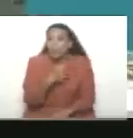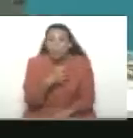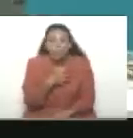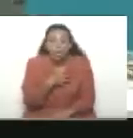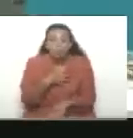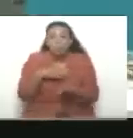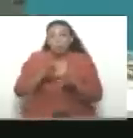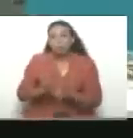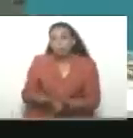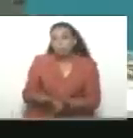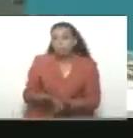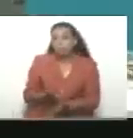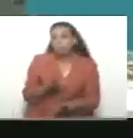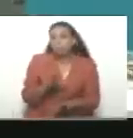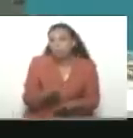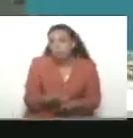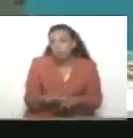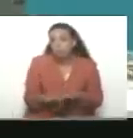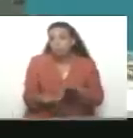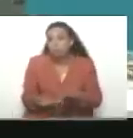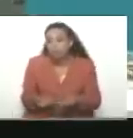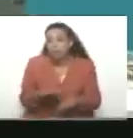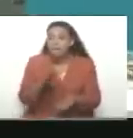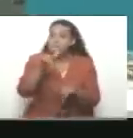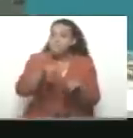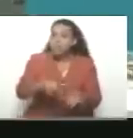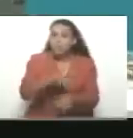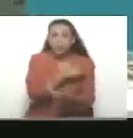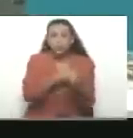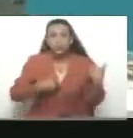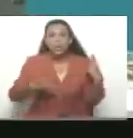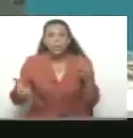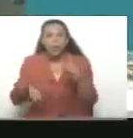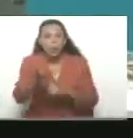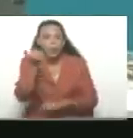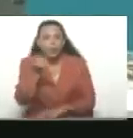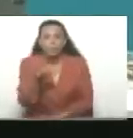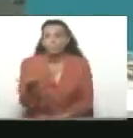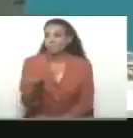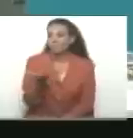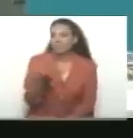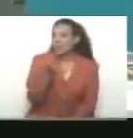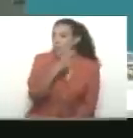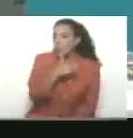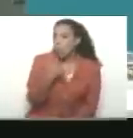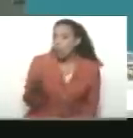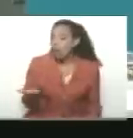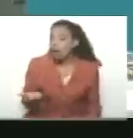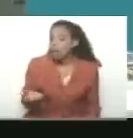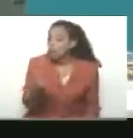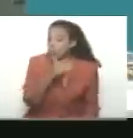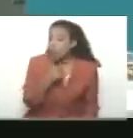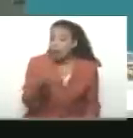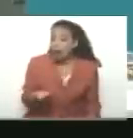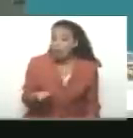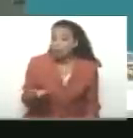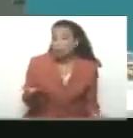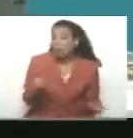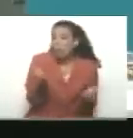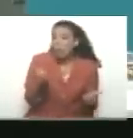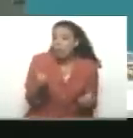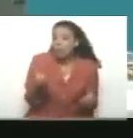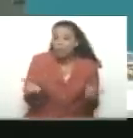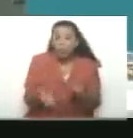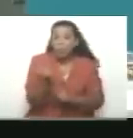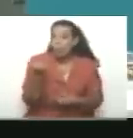nosotros ir el mismo presidente tener que descubrir que no se ha llegado esto no puede ser